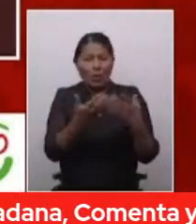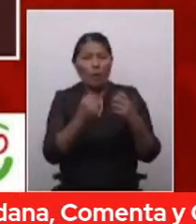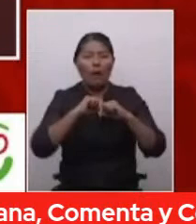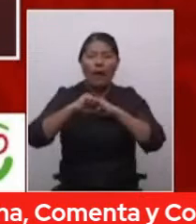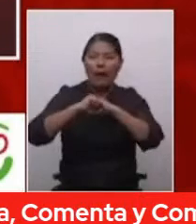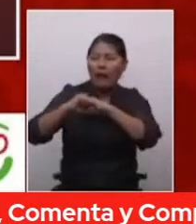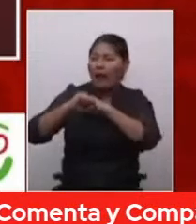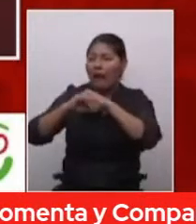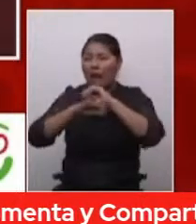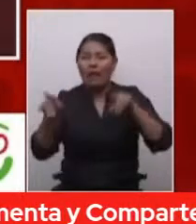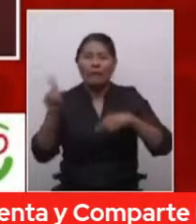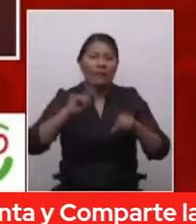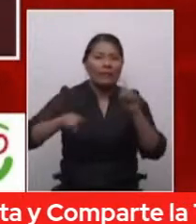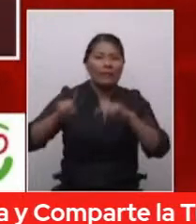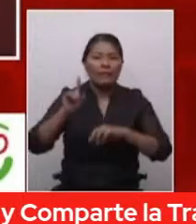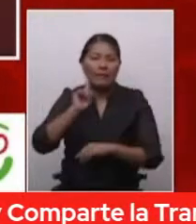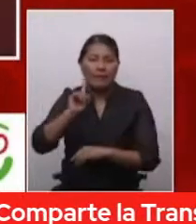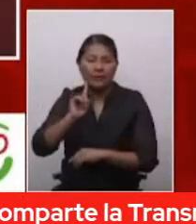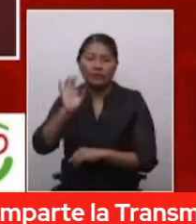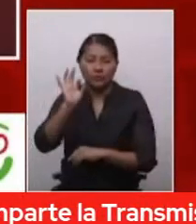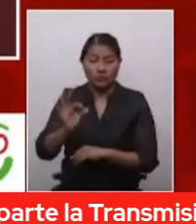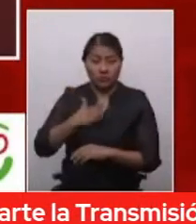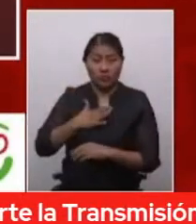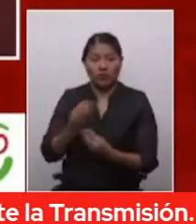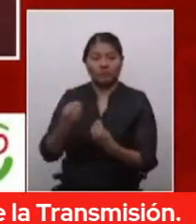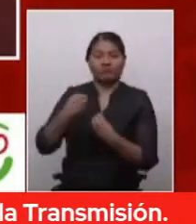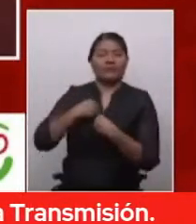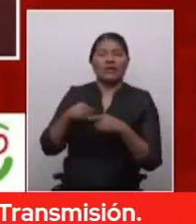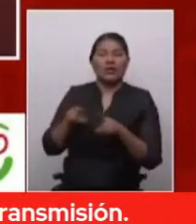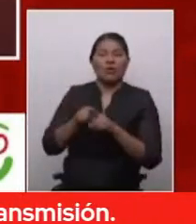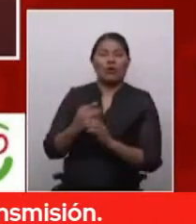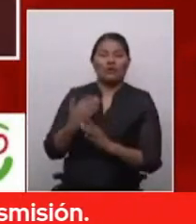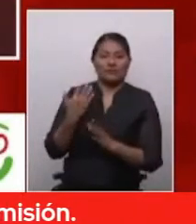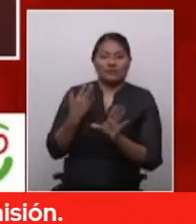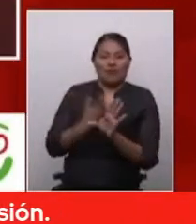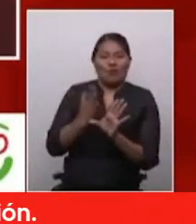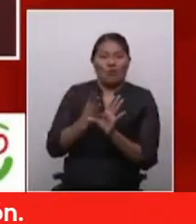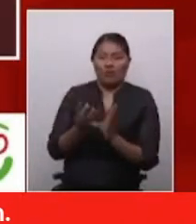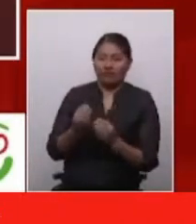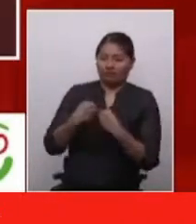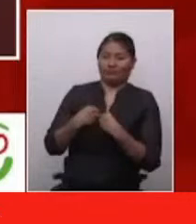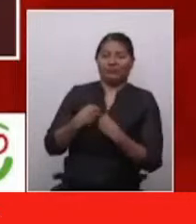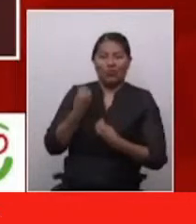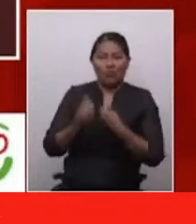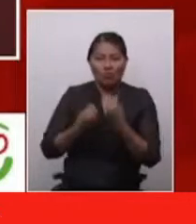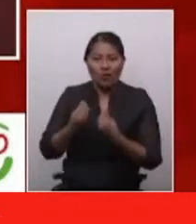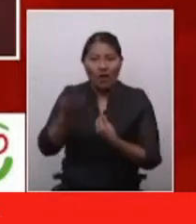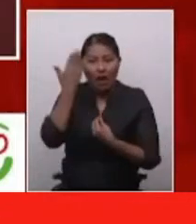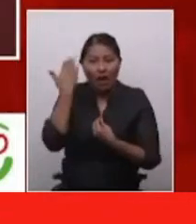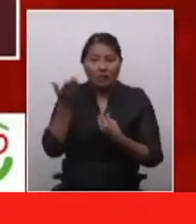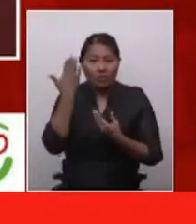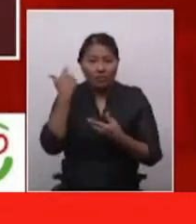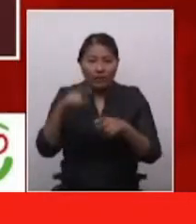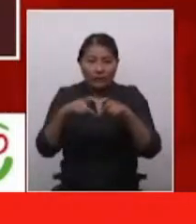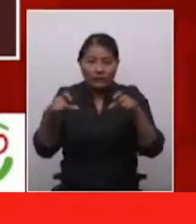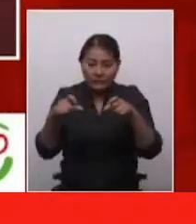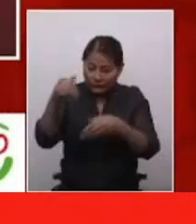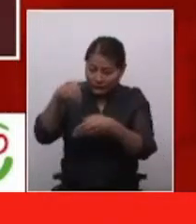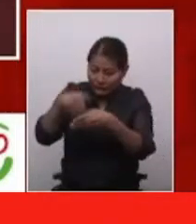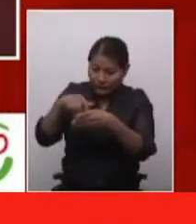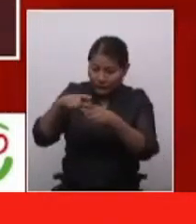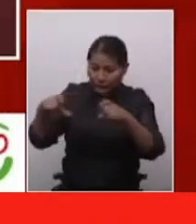campaña política. Y eso él lo consideró maltrato psicológico porque yo le pedía que lo pagara él, ya que perdió mi tarjeta de crédito en un